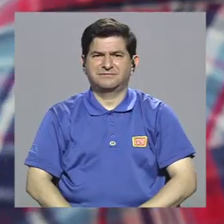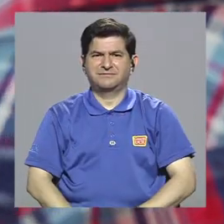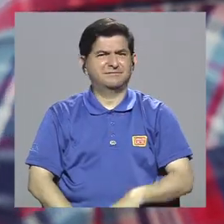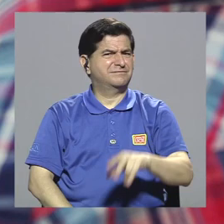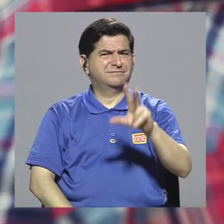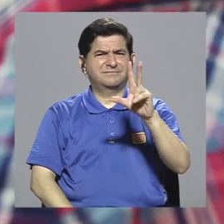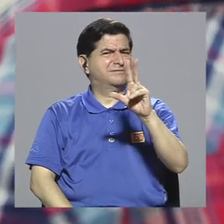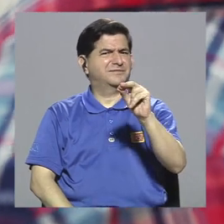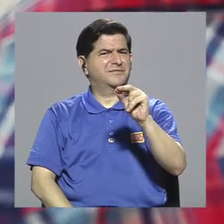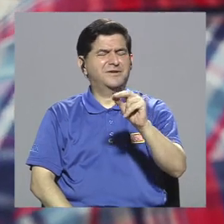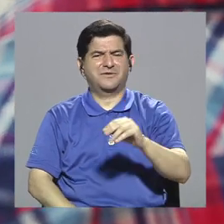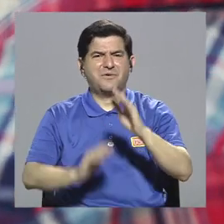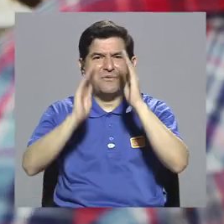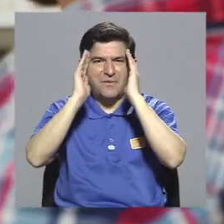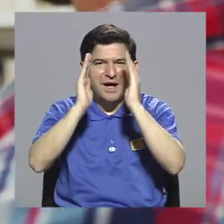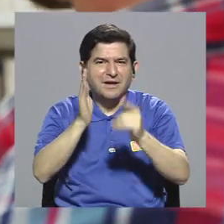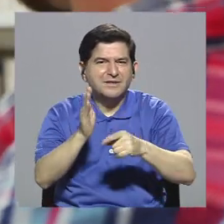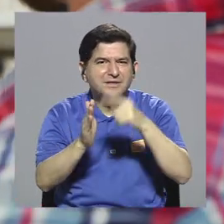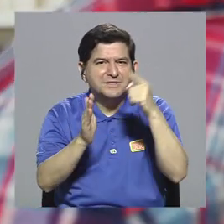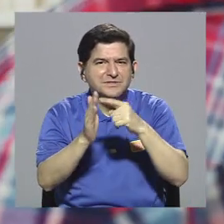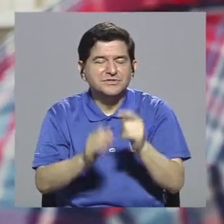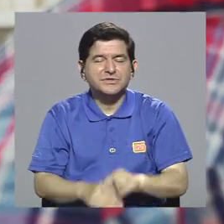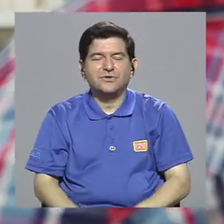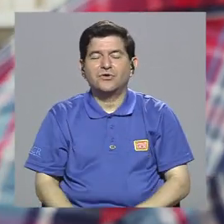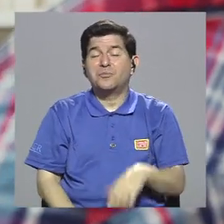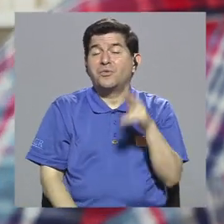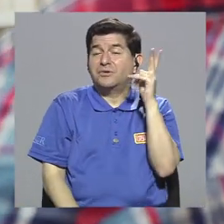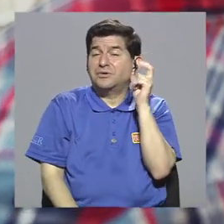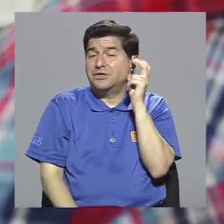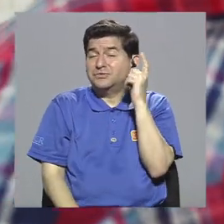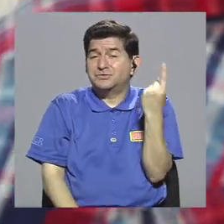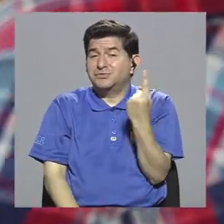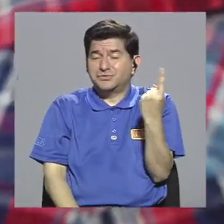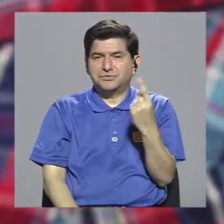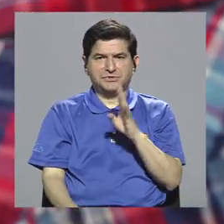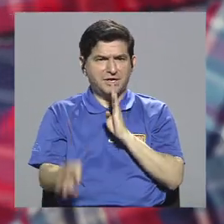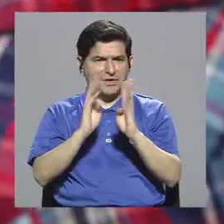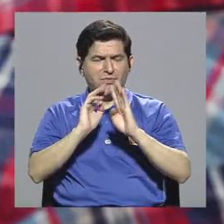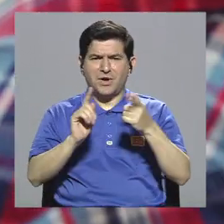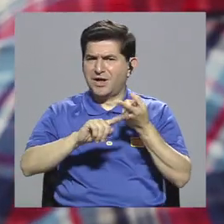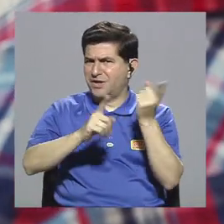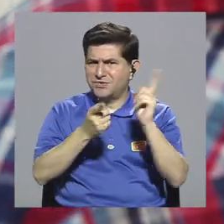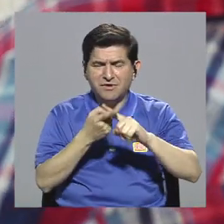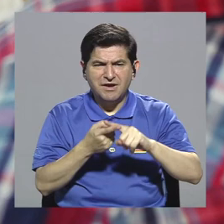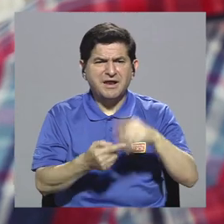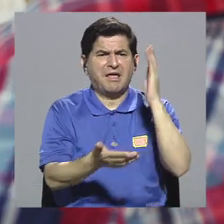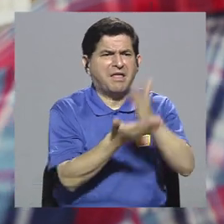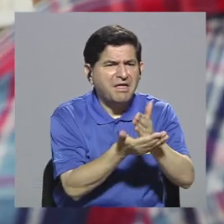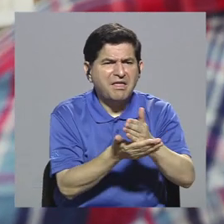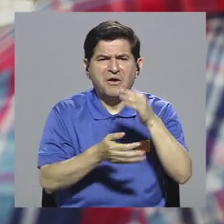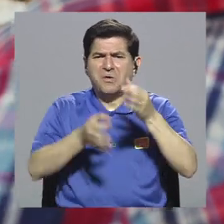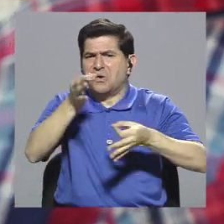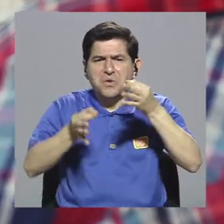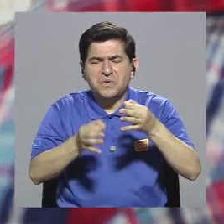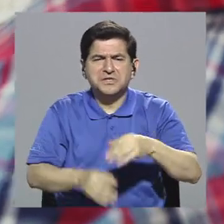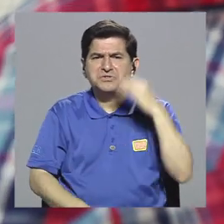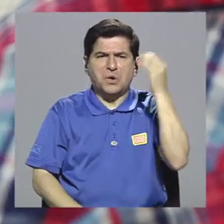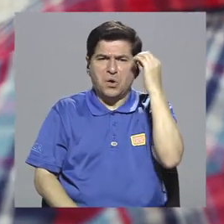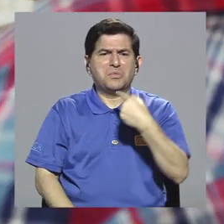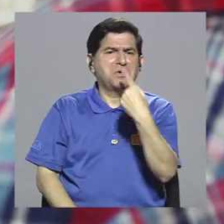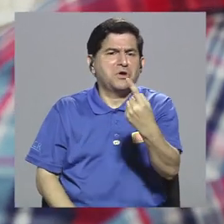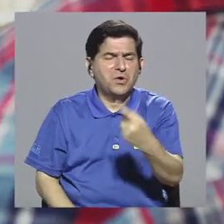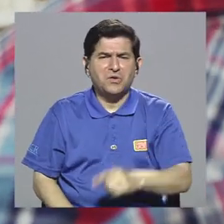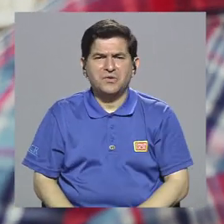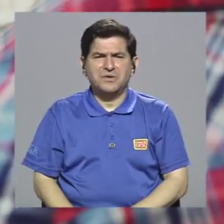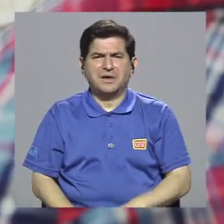No escuchando como a veces oímos, cuando estamos hablando con amigos, que interrumpimos, que juzgamos, que damos nuestra opinión, que le